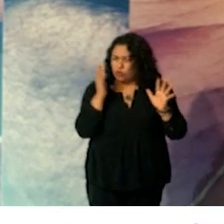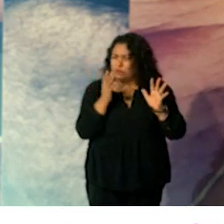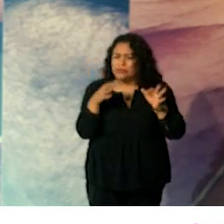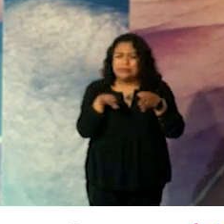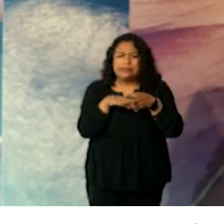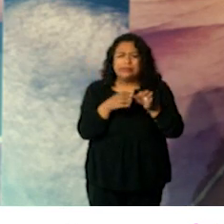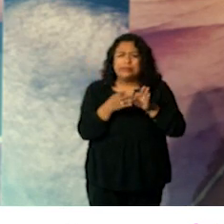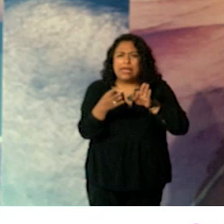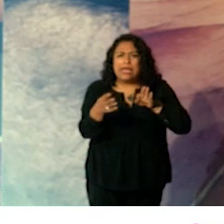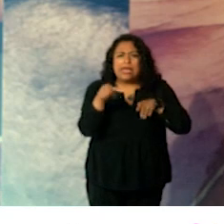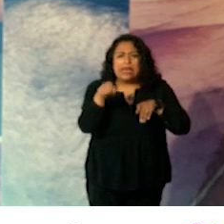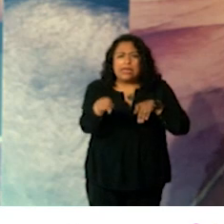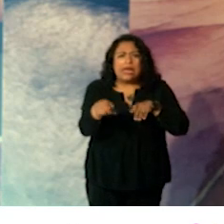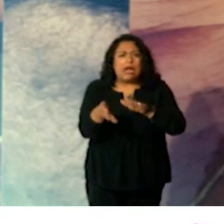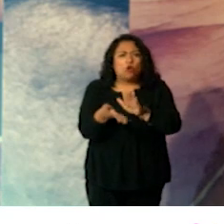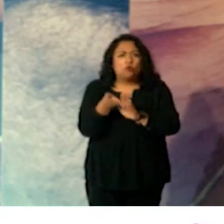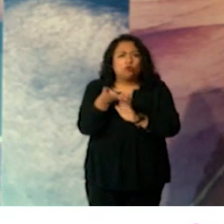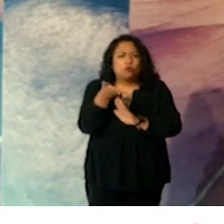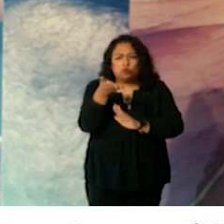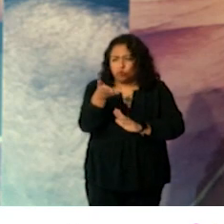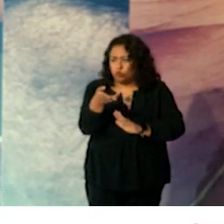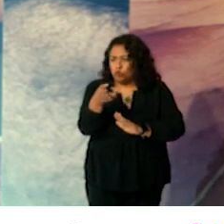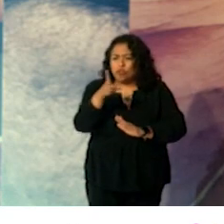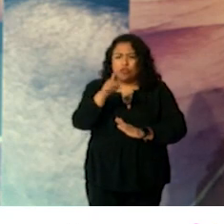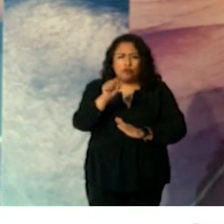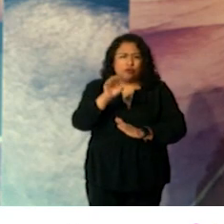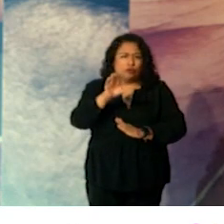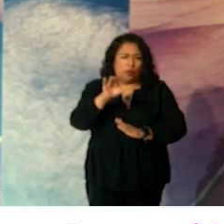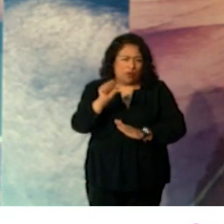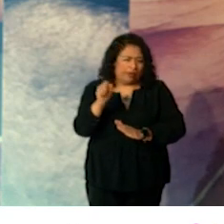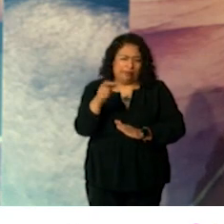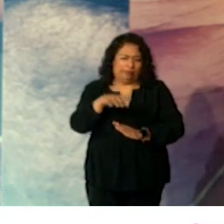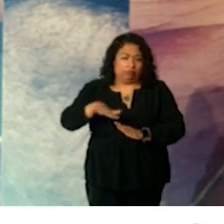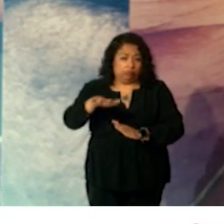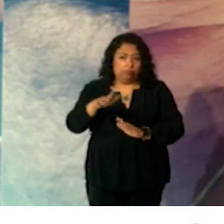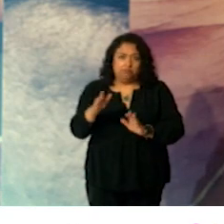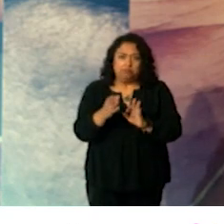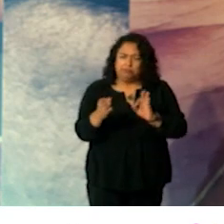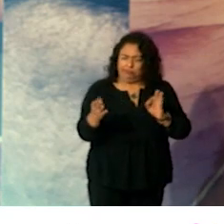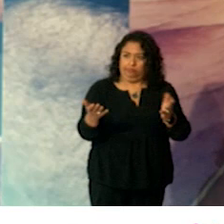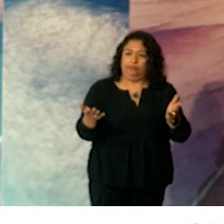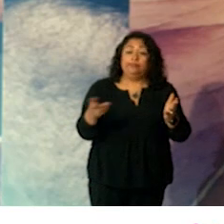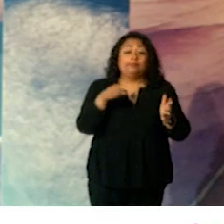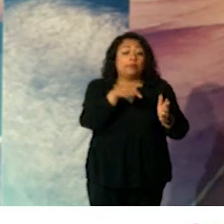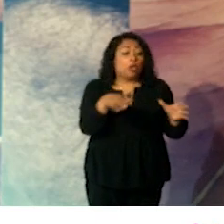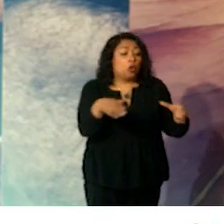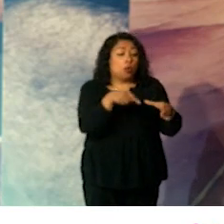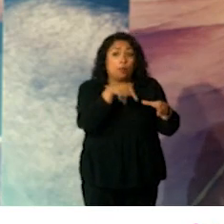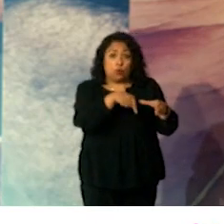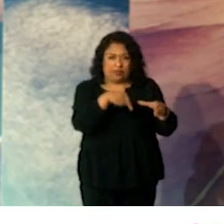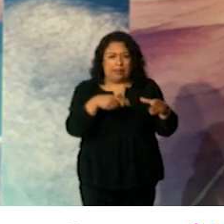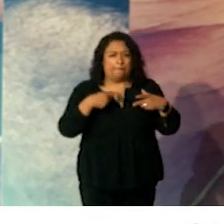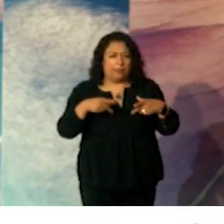cerca de donde se están construyendo Dos Bocas y toda esa parte, ¿no? Y esta comunidad, que es una comunidad